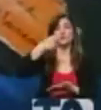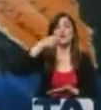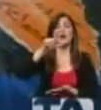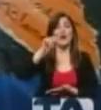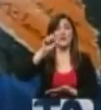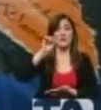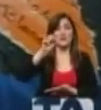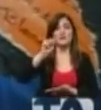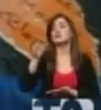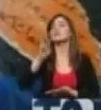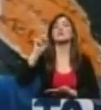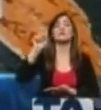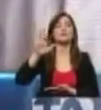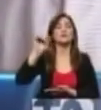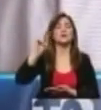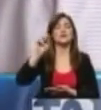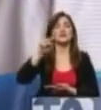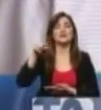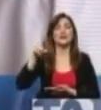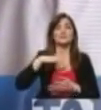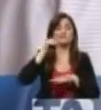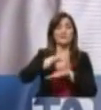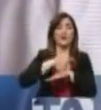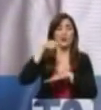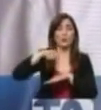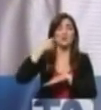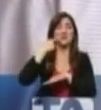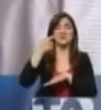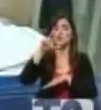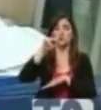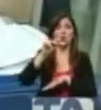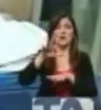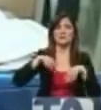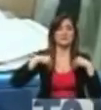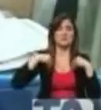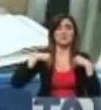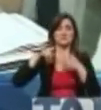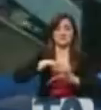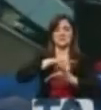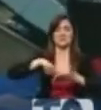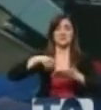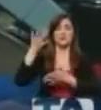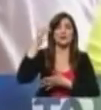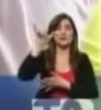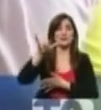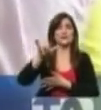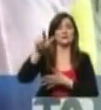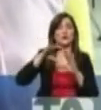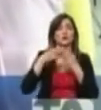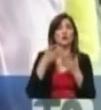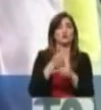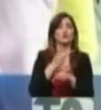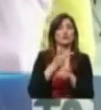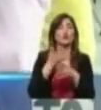Martínez, declaró la tarde de hoy improcedente la viabilidad de una acción de medidas cautelares presentada el sábado pasado por las cámaras de